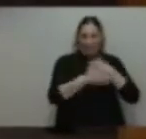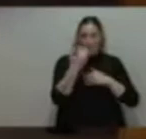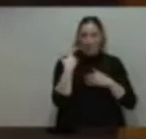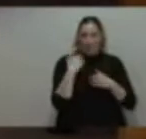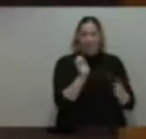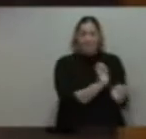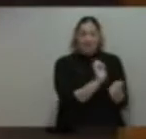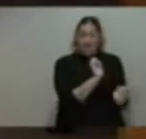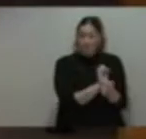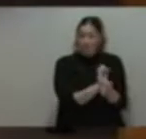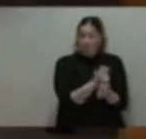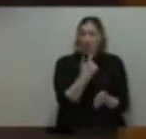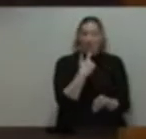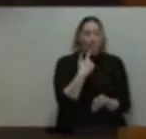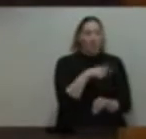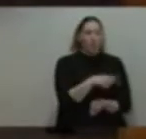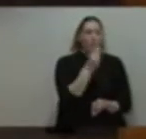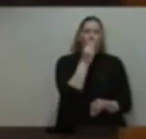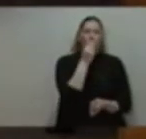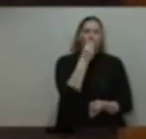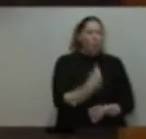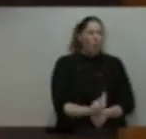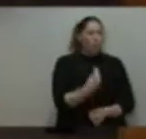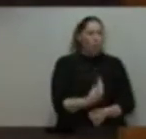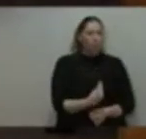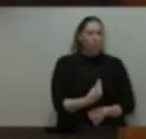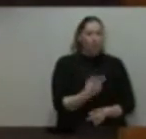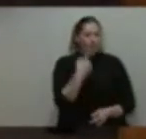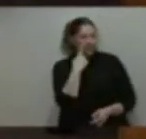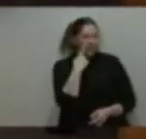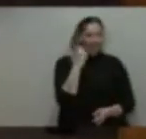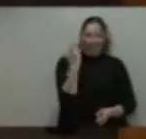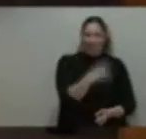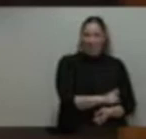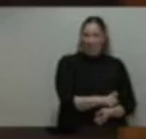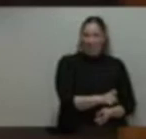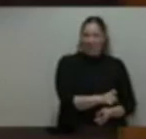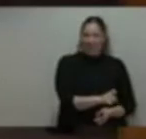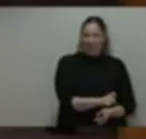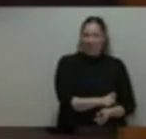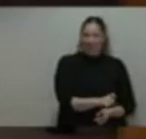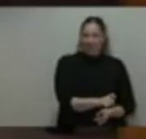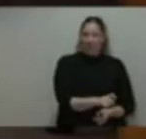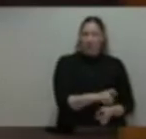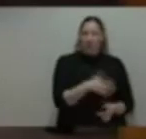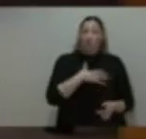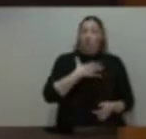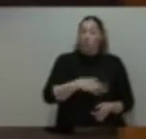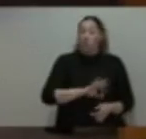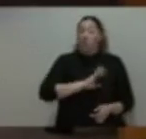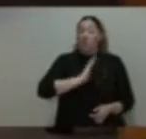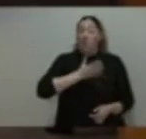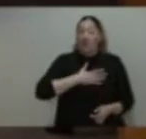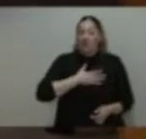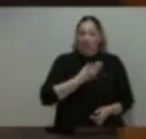prisionero dice qué rica está la comida de hoy, no había que vigilarlo. Aquel que decía quizás mañana comeremos estofado,